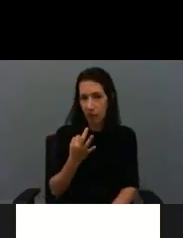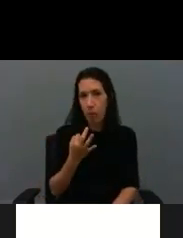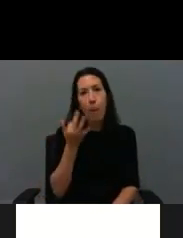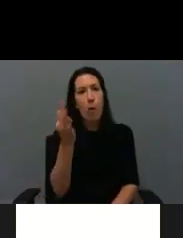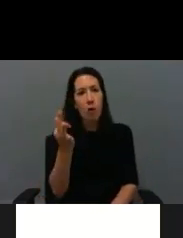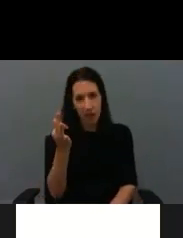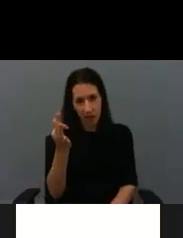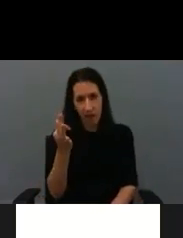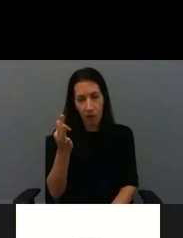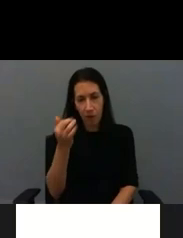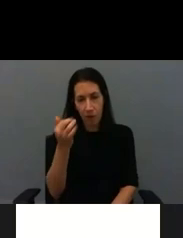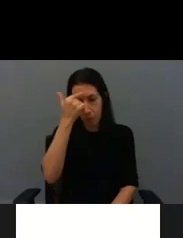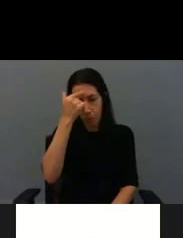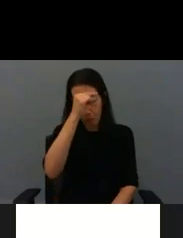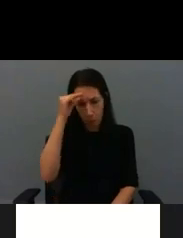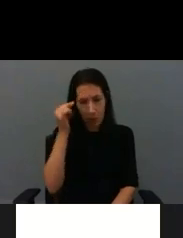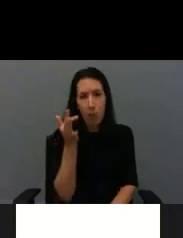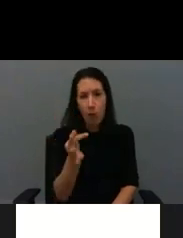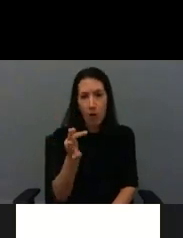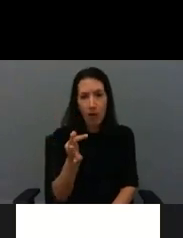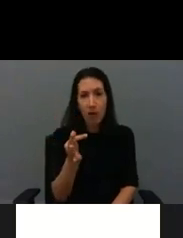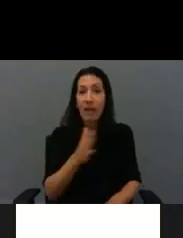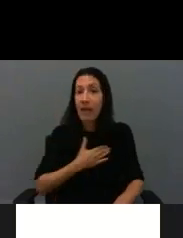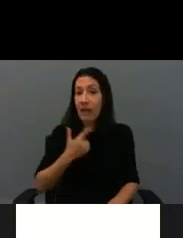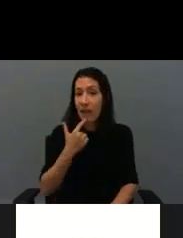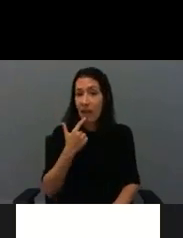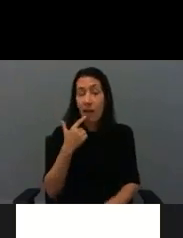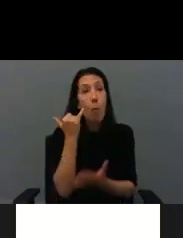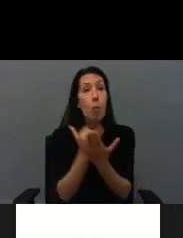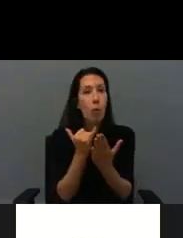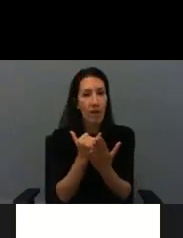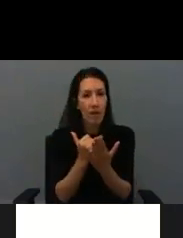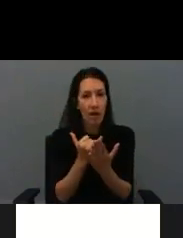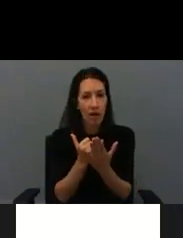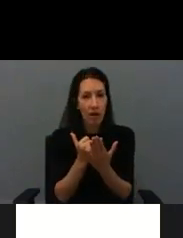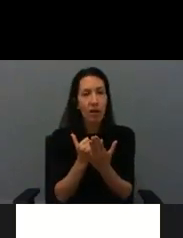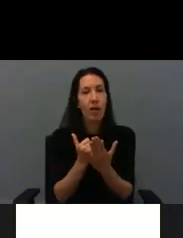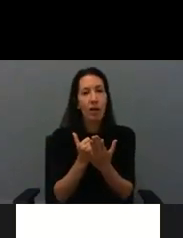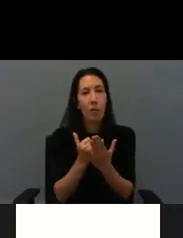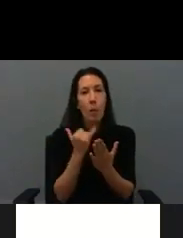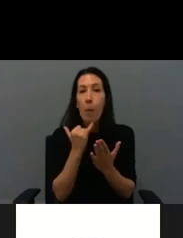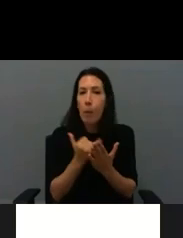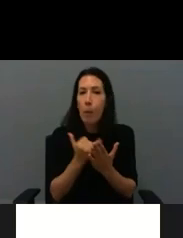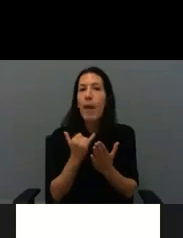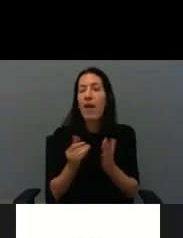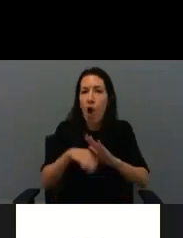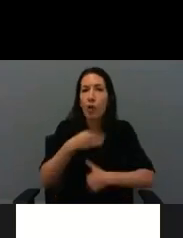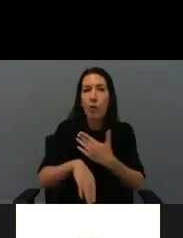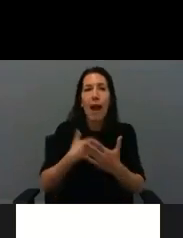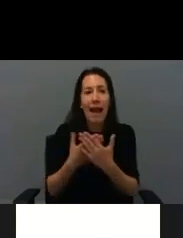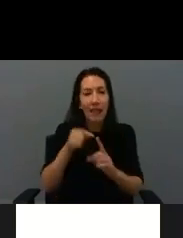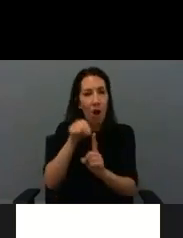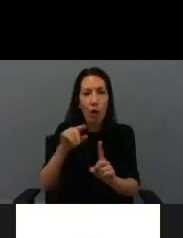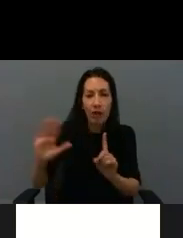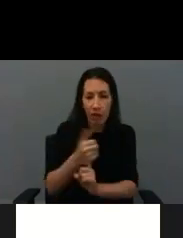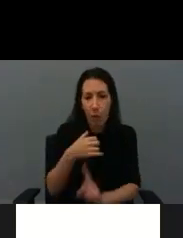positivo, en el sentido de que es un intento menos para que logremos el objetivo. Es decir, que ya necesita